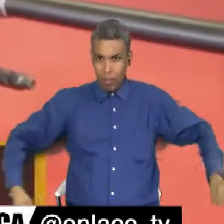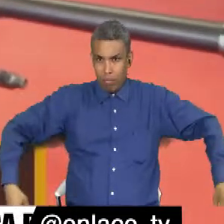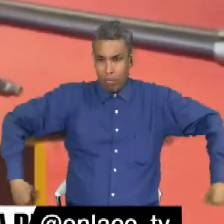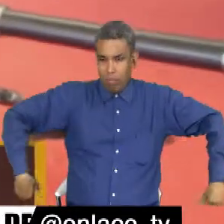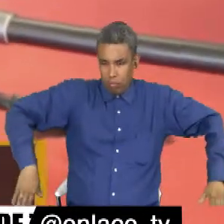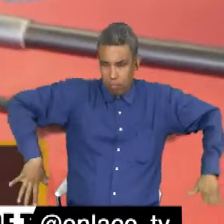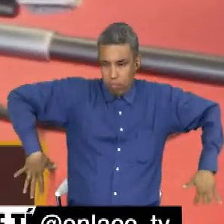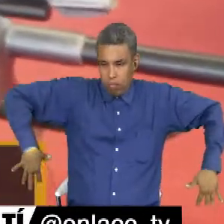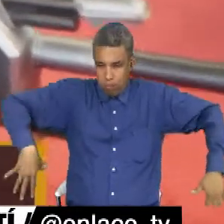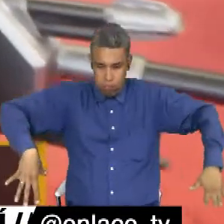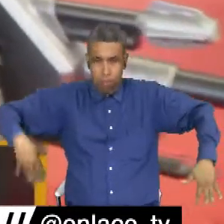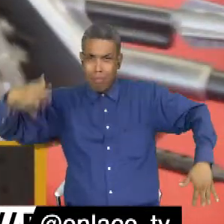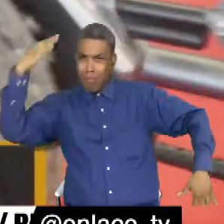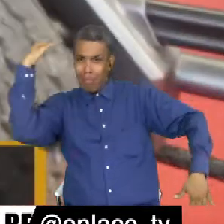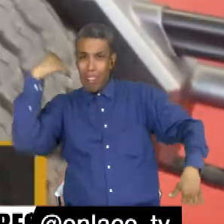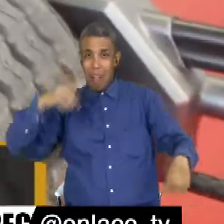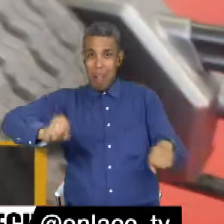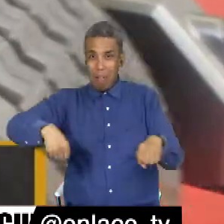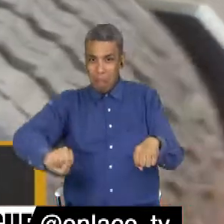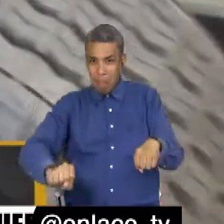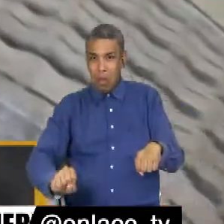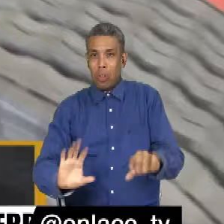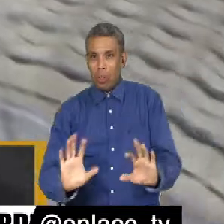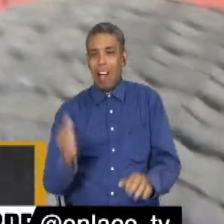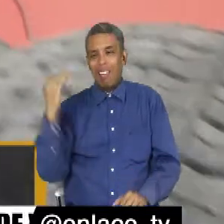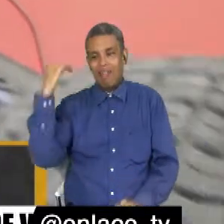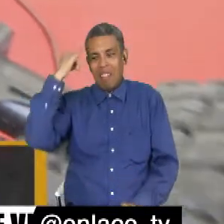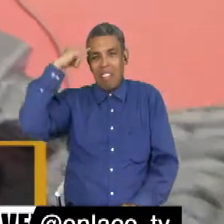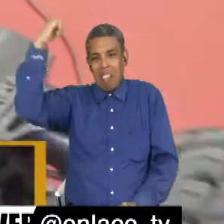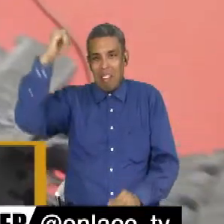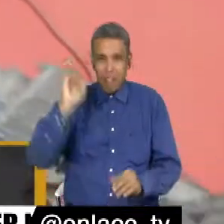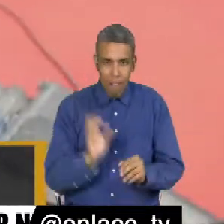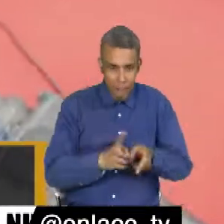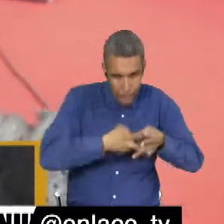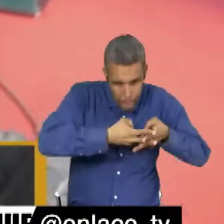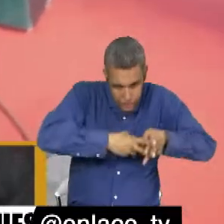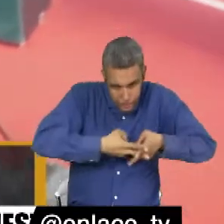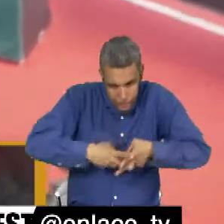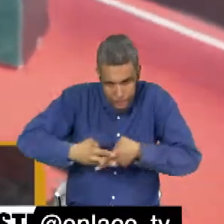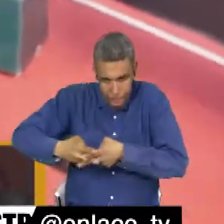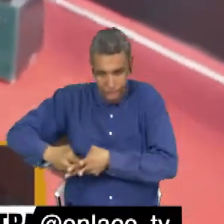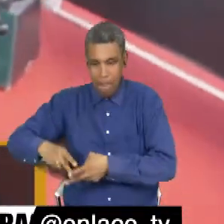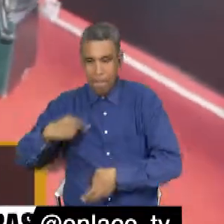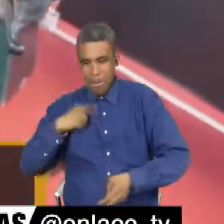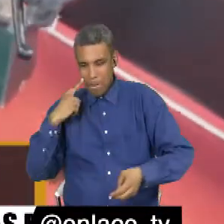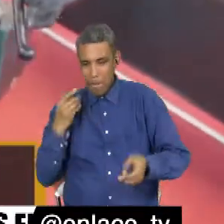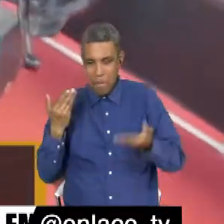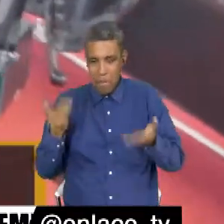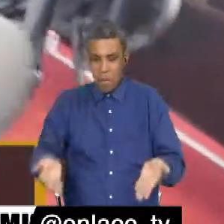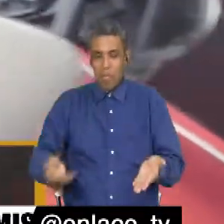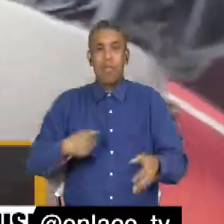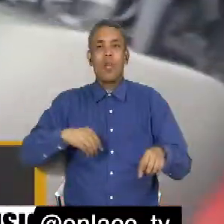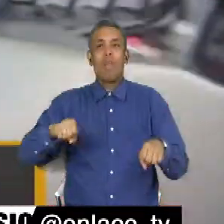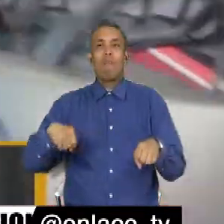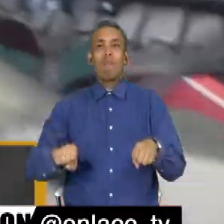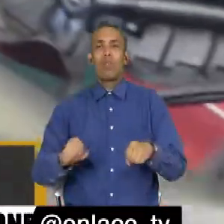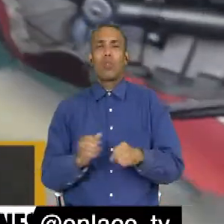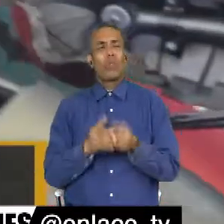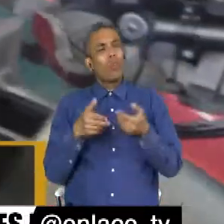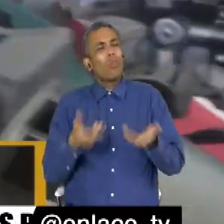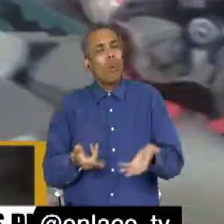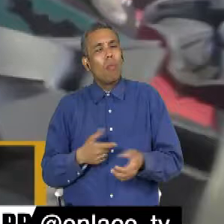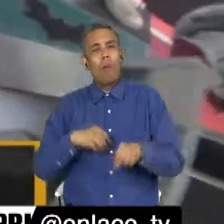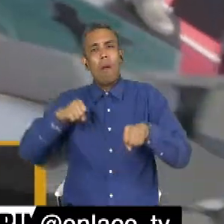tener esta hermosa nave en nuestra Comic Con. ¿Qué tal fue el contacto para poder traer esta motocicleta? Claro, nuestros amigos